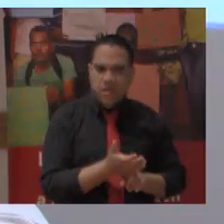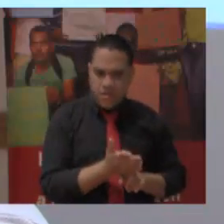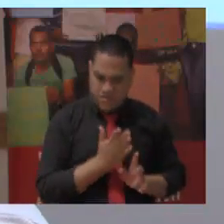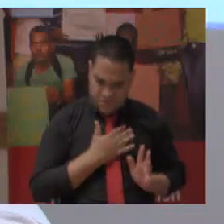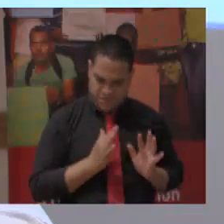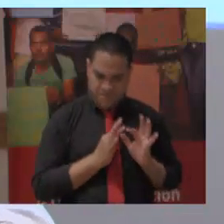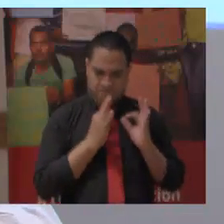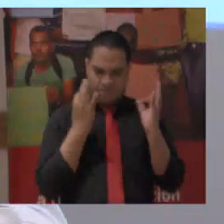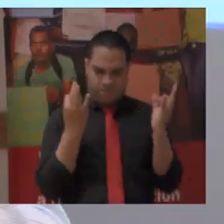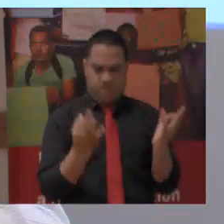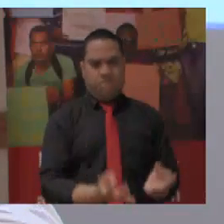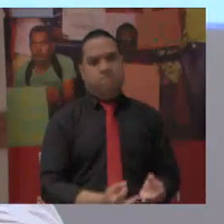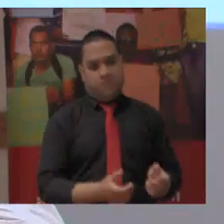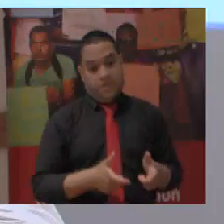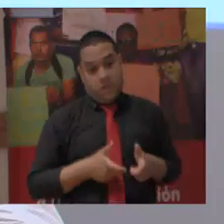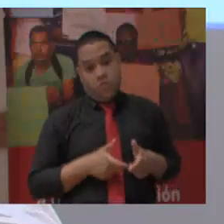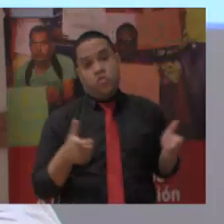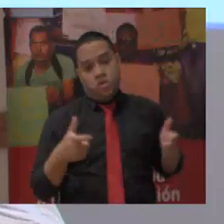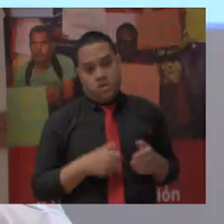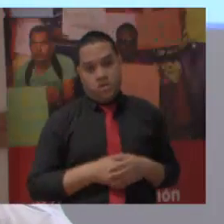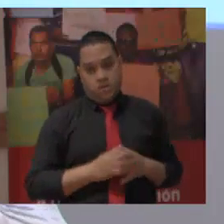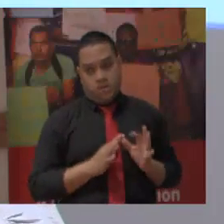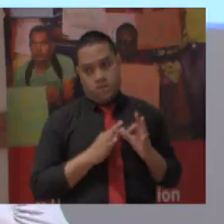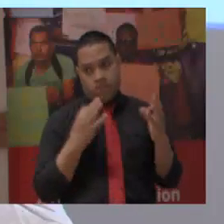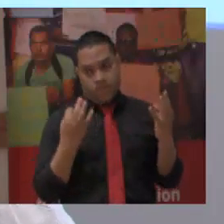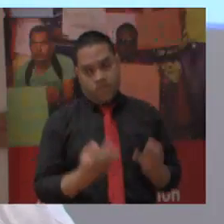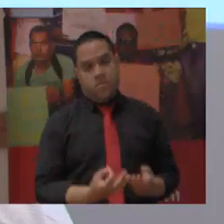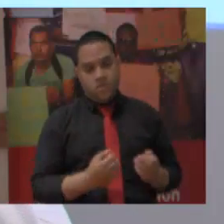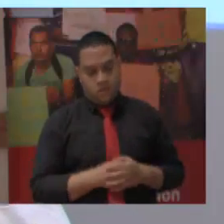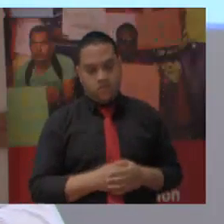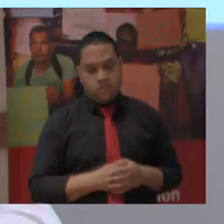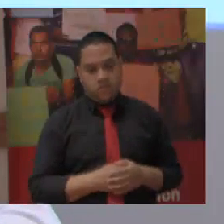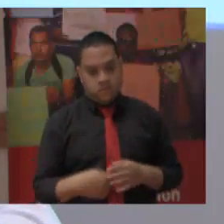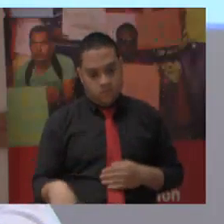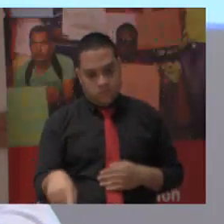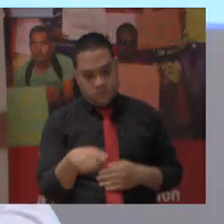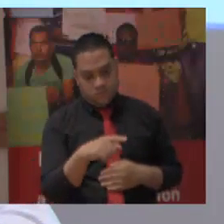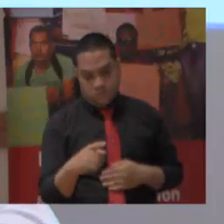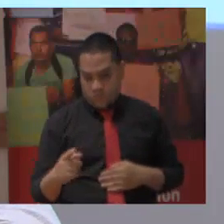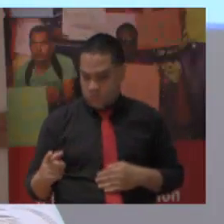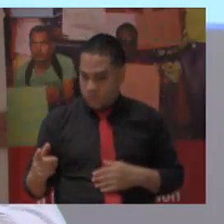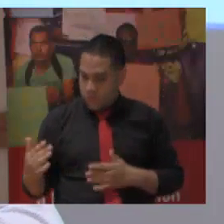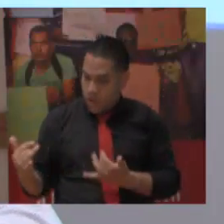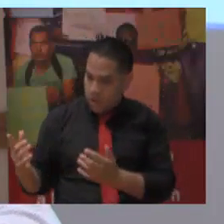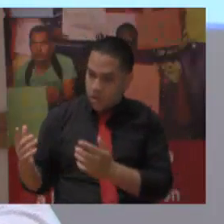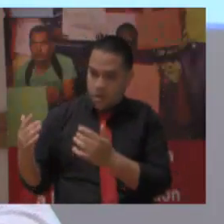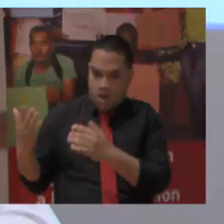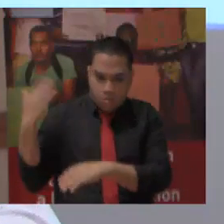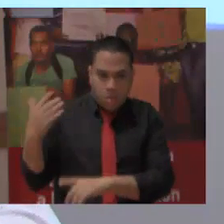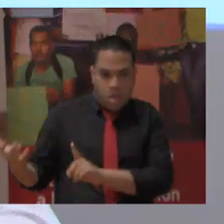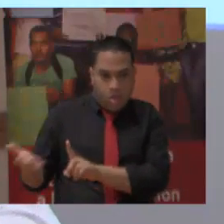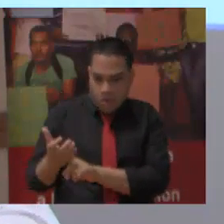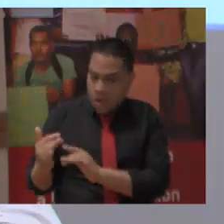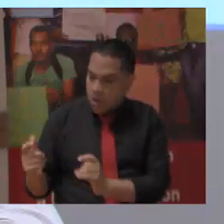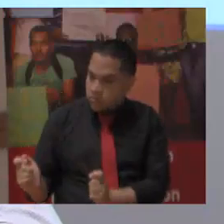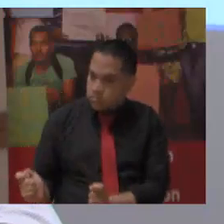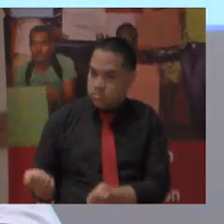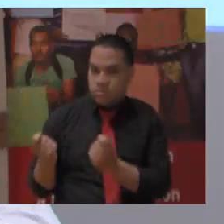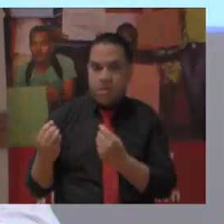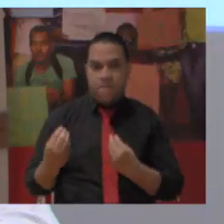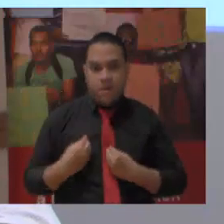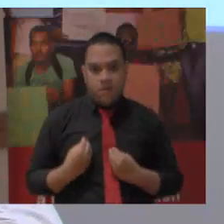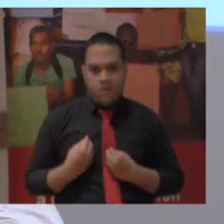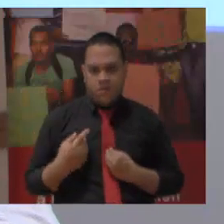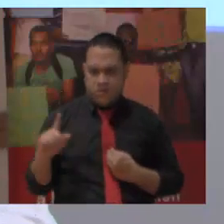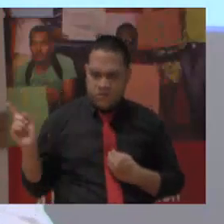familia, la mayoría de mis familiares volvieron vivos a la casa, después de mucho sufrimiento, pero